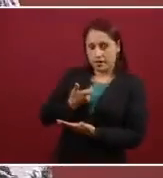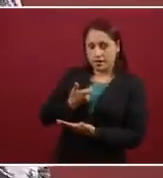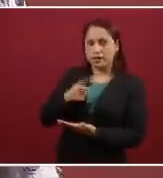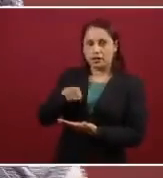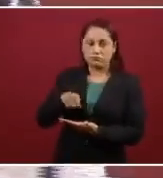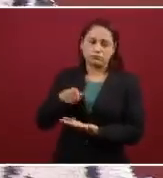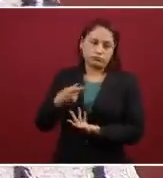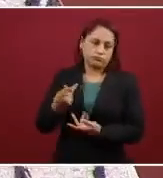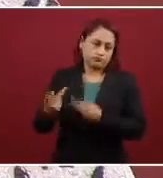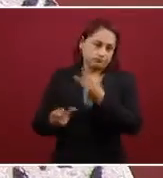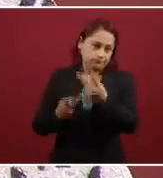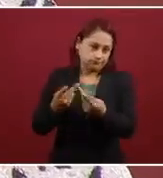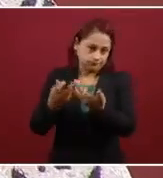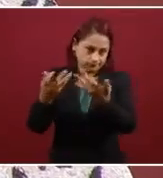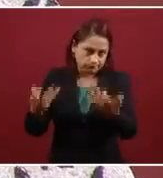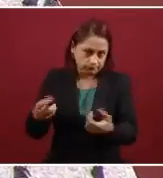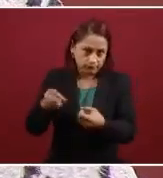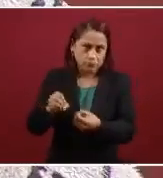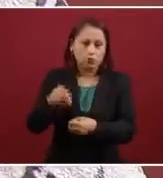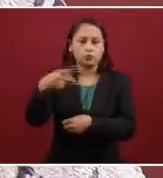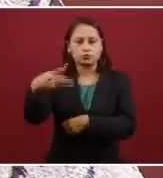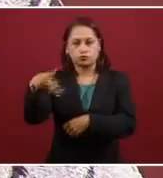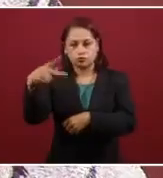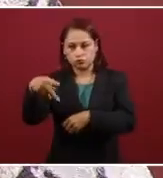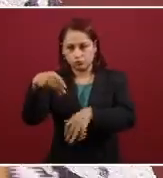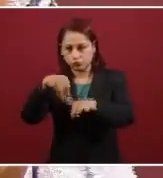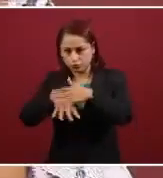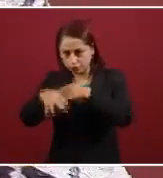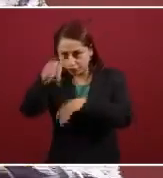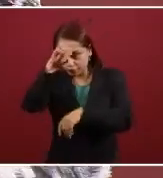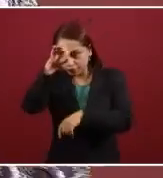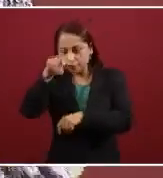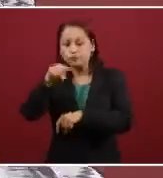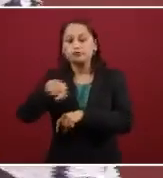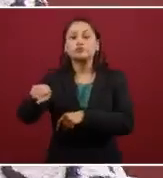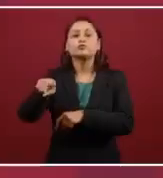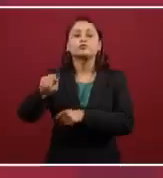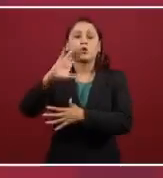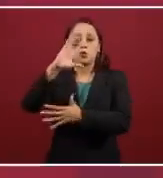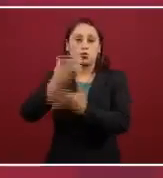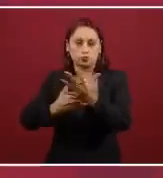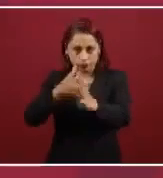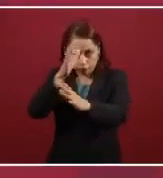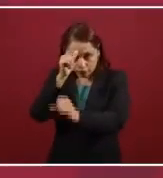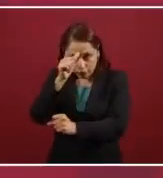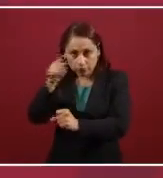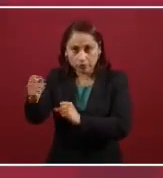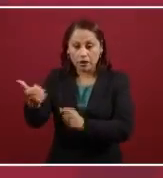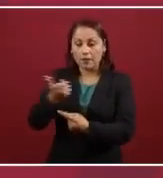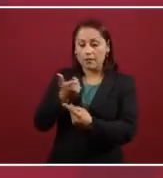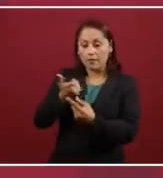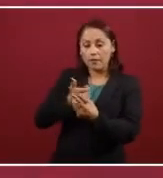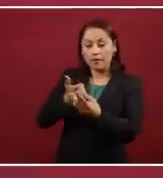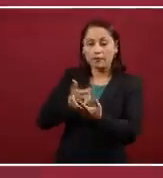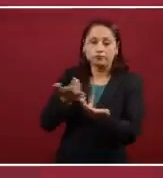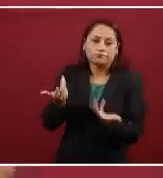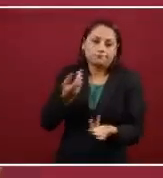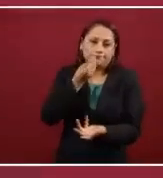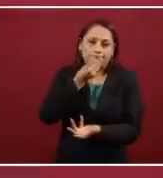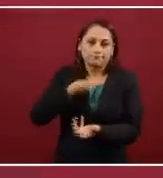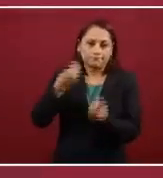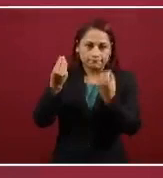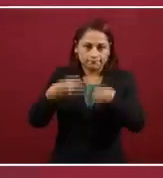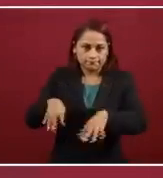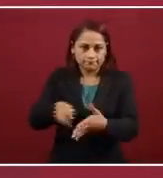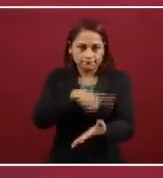o el usufructo de la concesión, también se pierde después de determinado plazo. Ese trabajo,